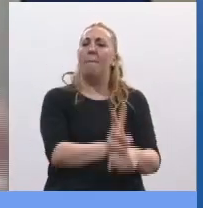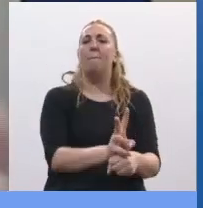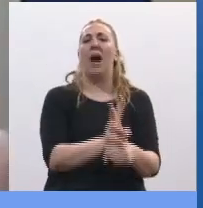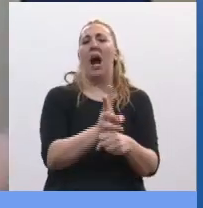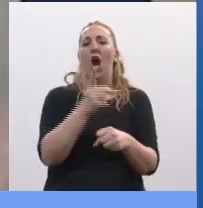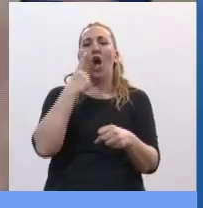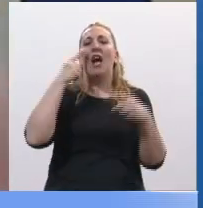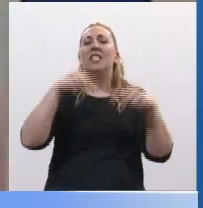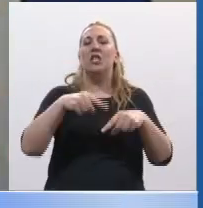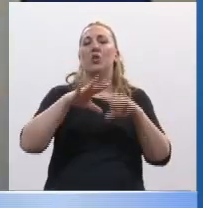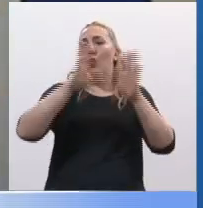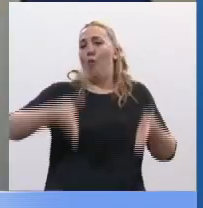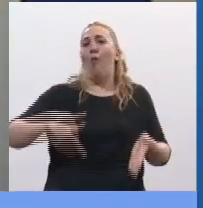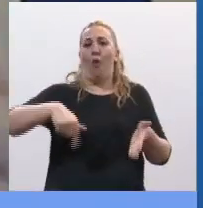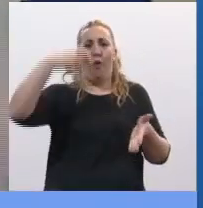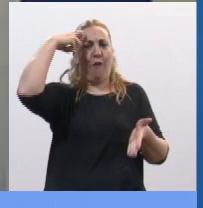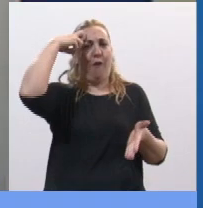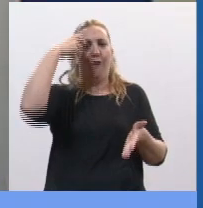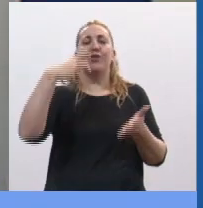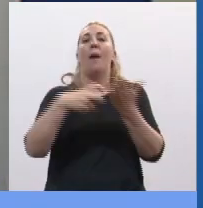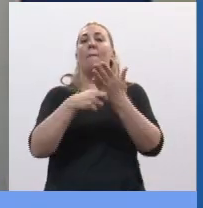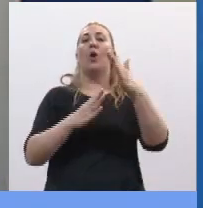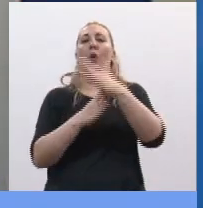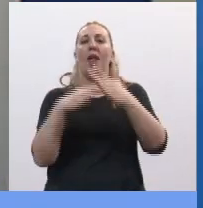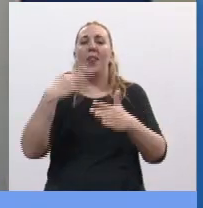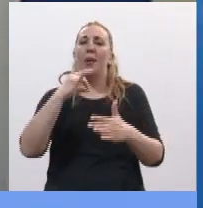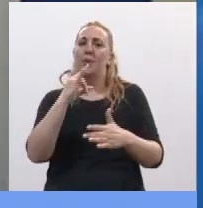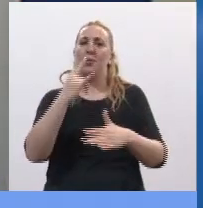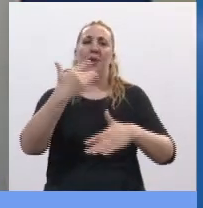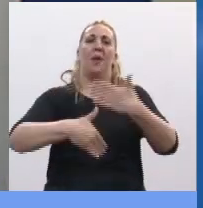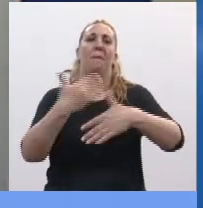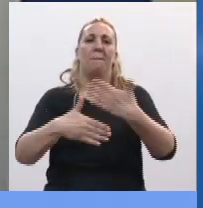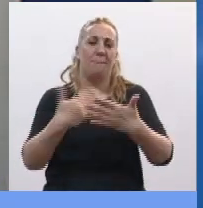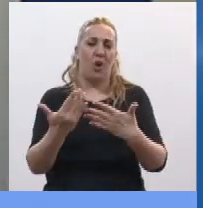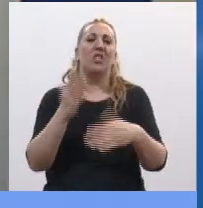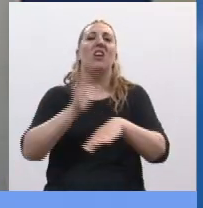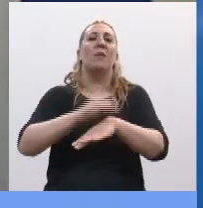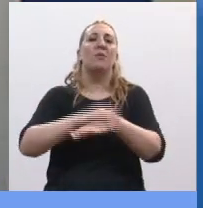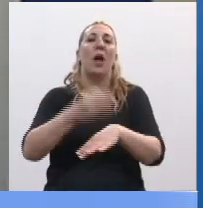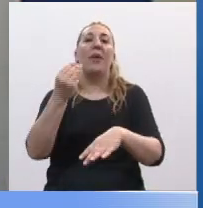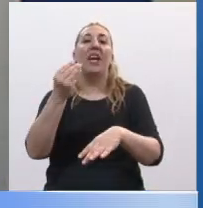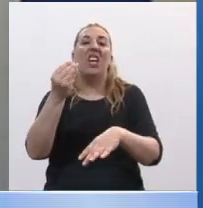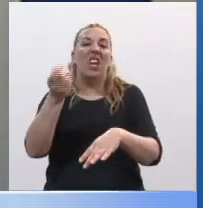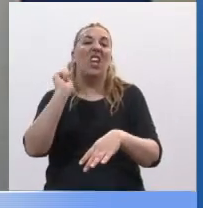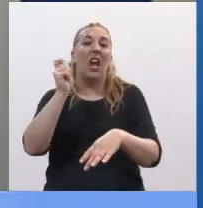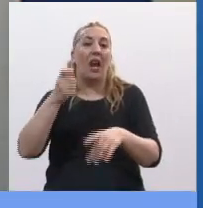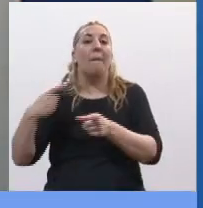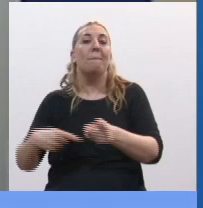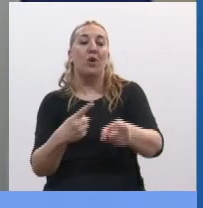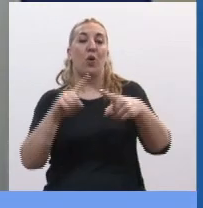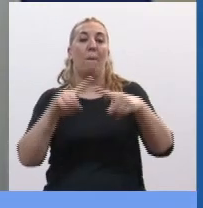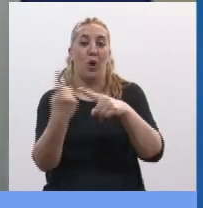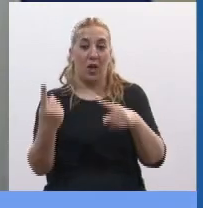por parte de la institución del Congreso al procurador que debe llevar adelante la persecución penal en la Argentina. Y lo paradójico es